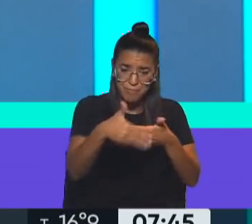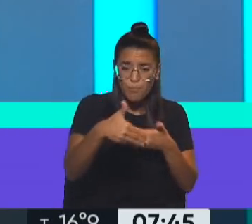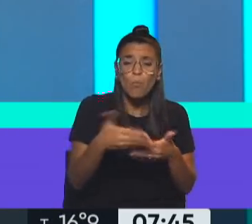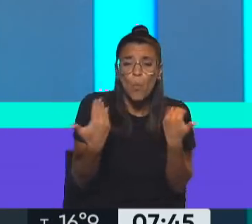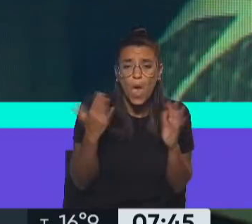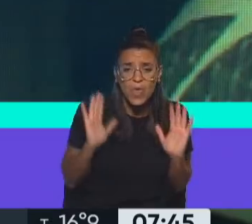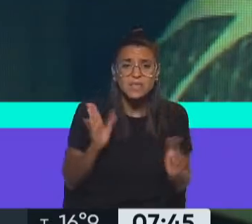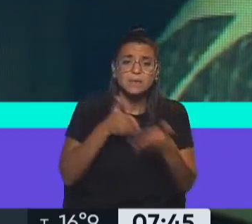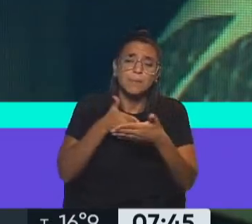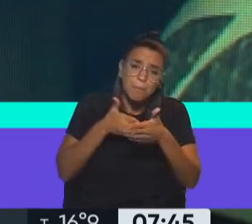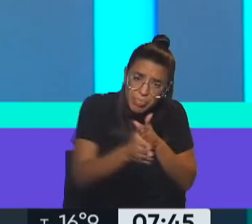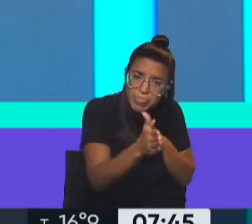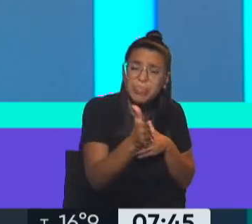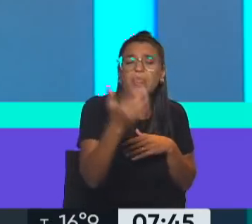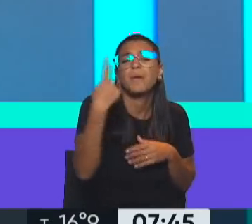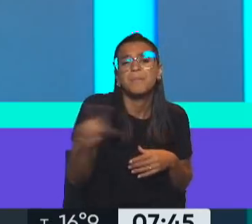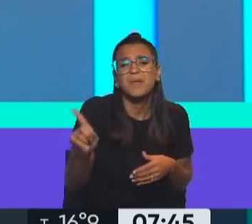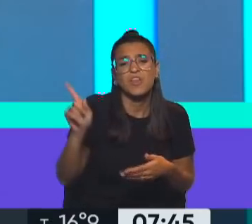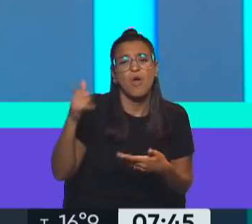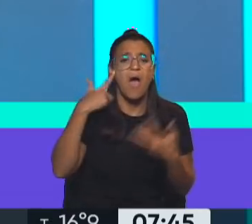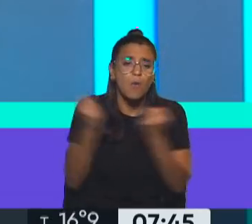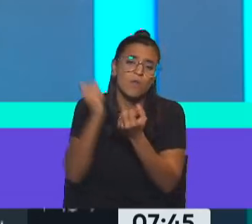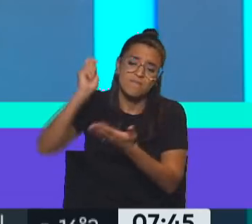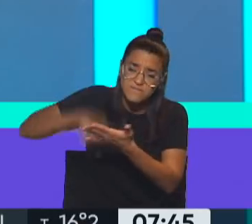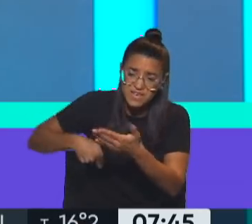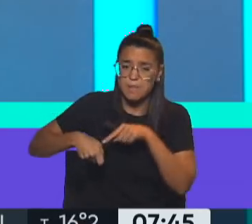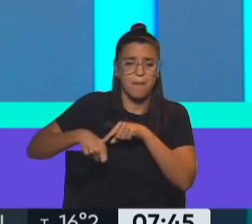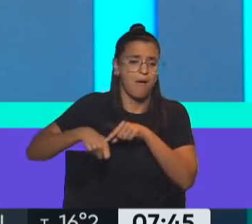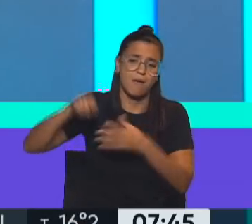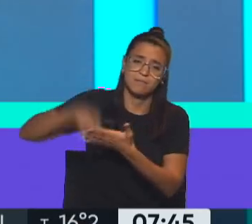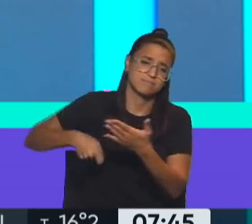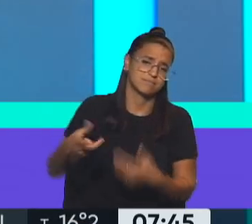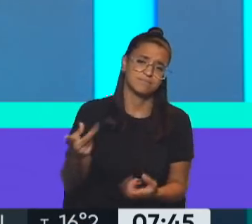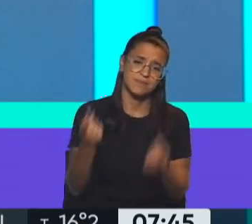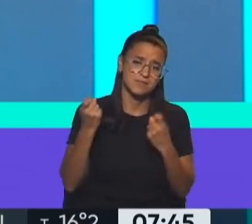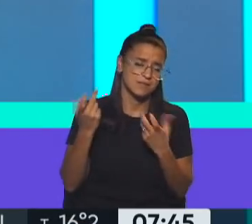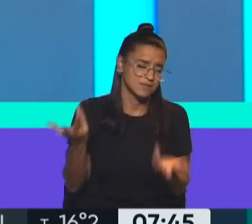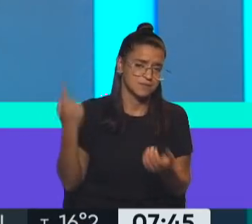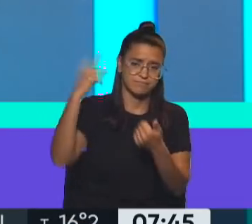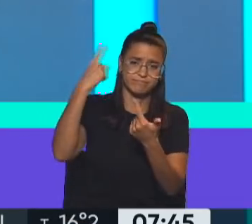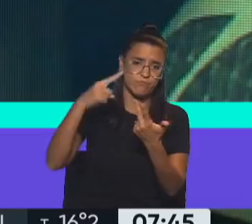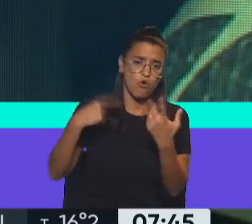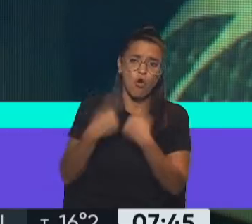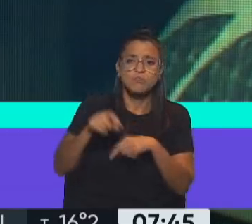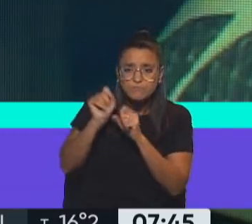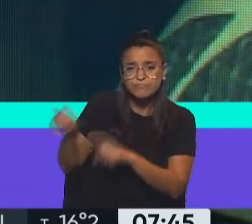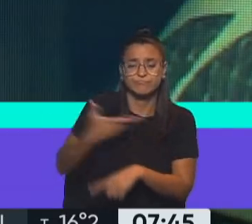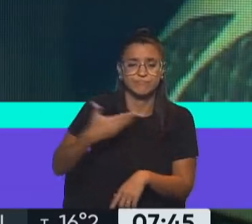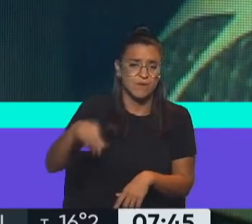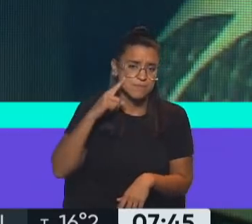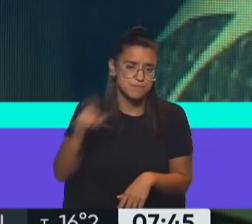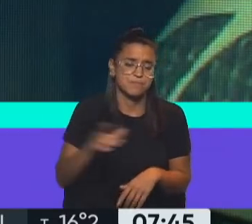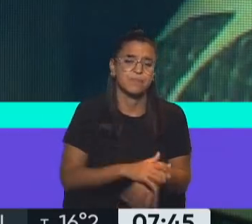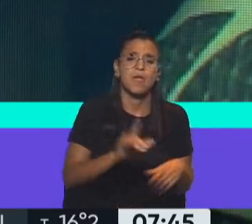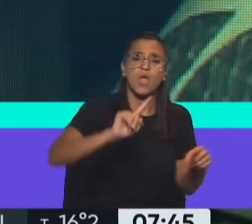plazo podrían destrabarse, pero la firma del acuerdo la vas a ver con las cosas habituales que te da el fondo. Hablamos de la pata económica, de la